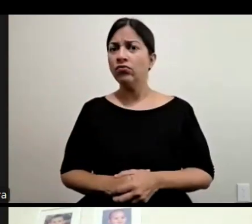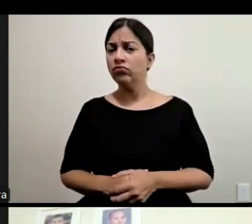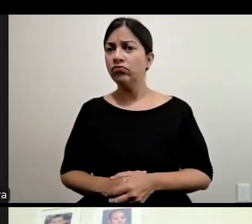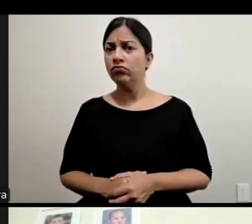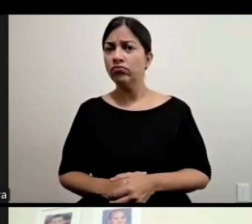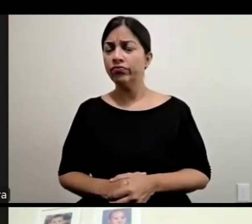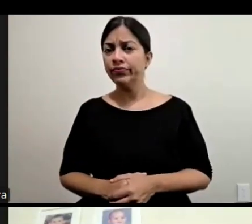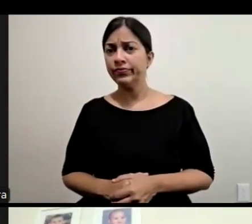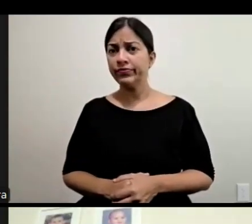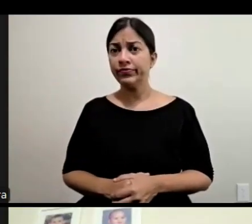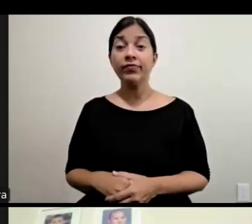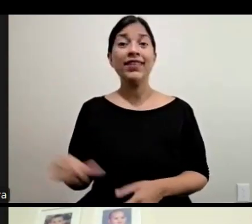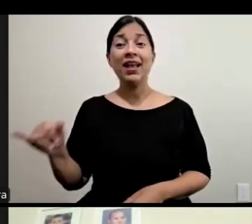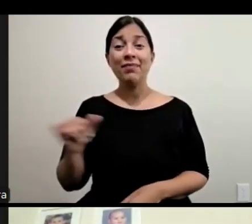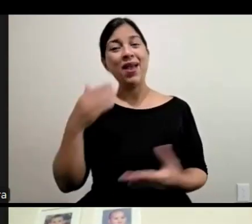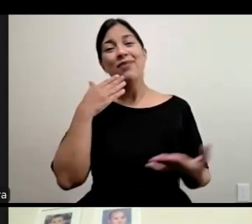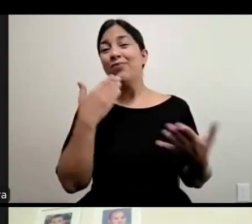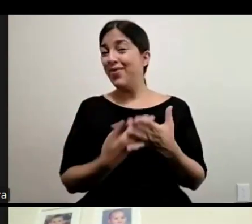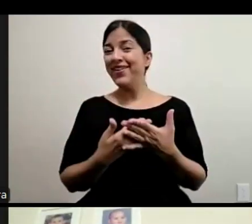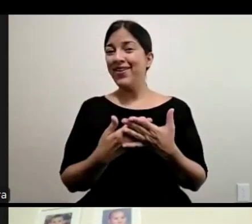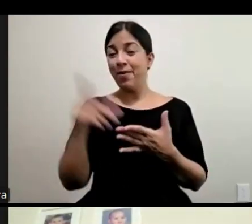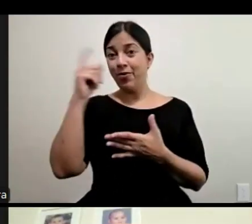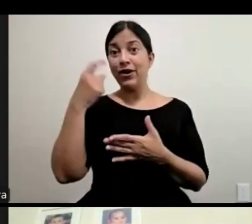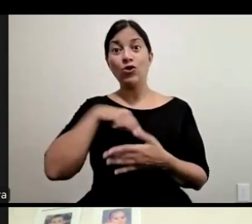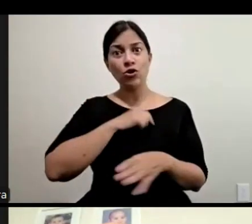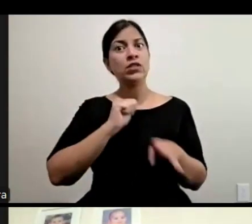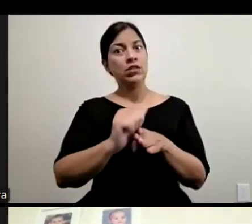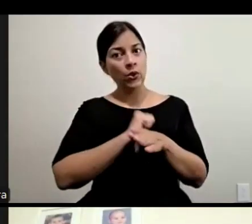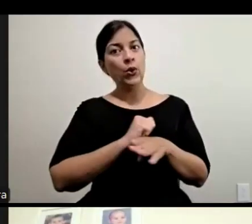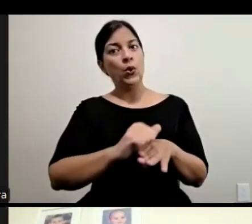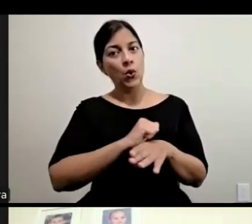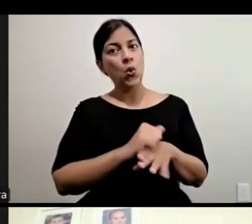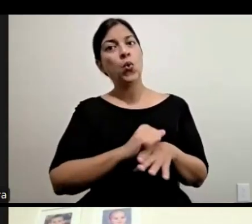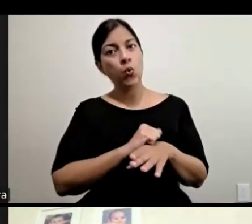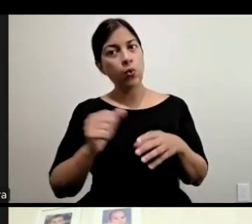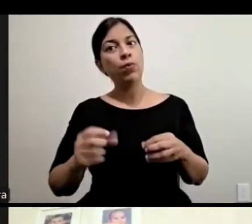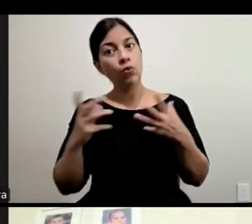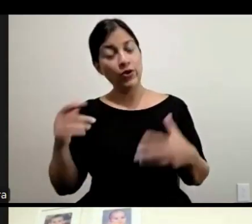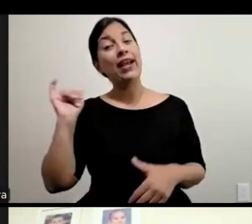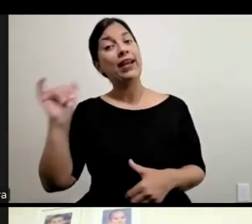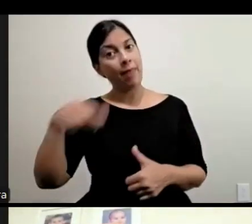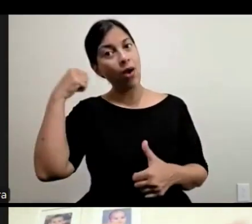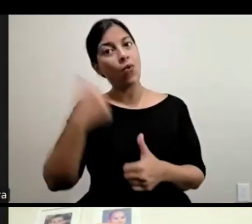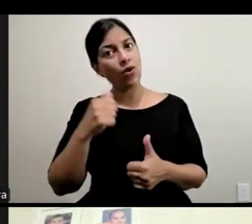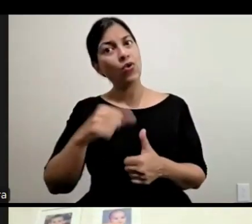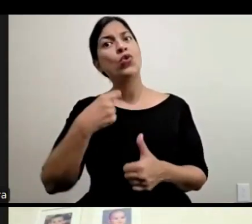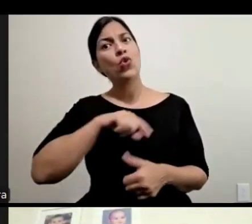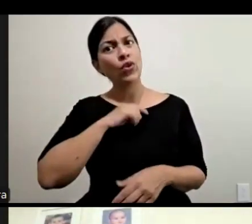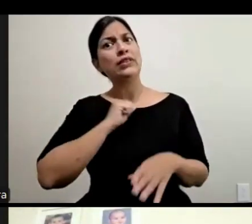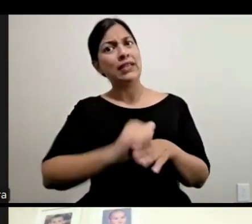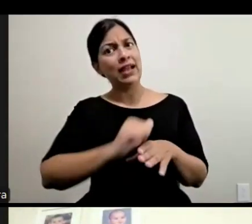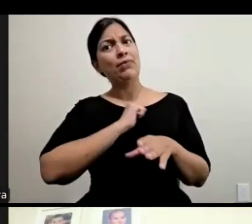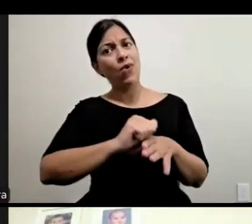pero además fue bueno porque ensayábamos mucho, eso sí, eso me acuerdo, que ensayamos mucho, o